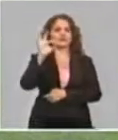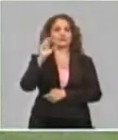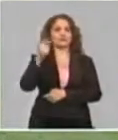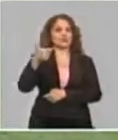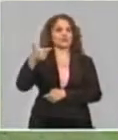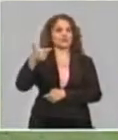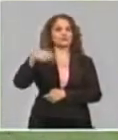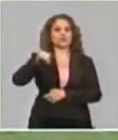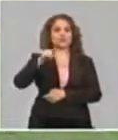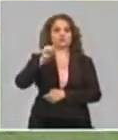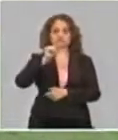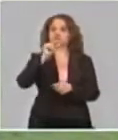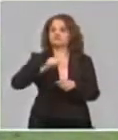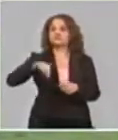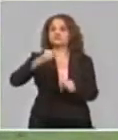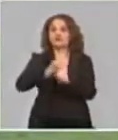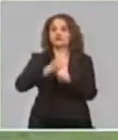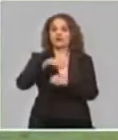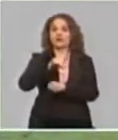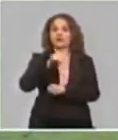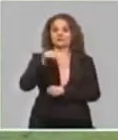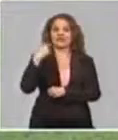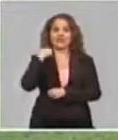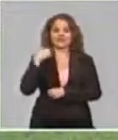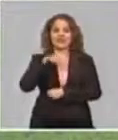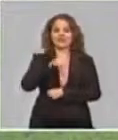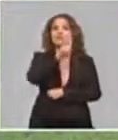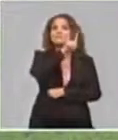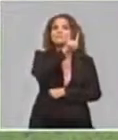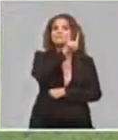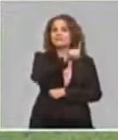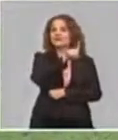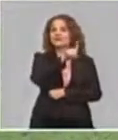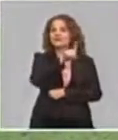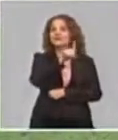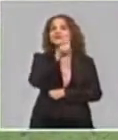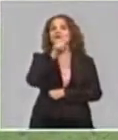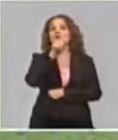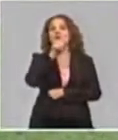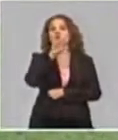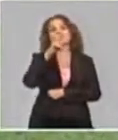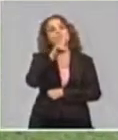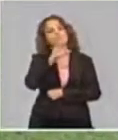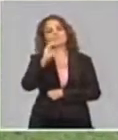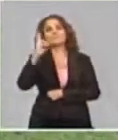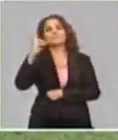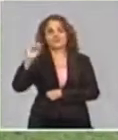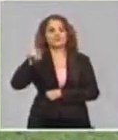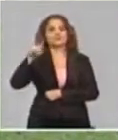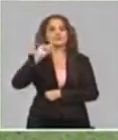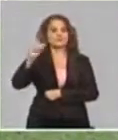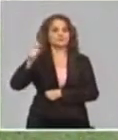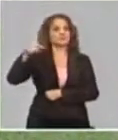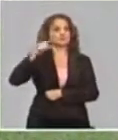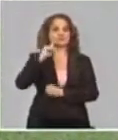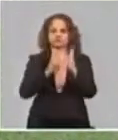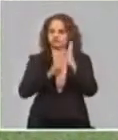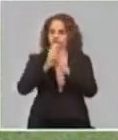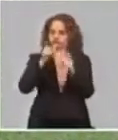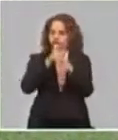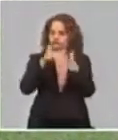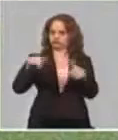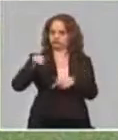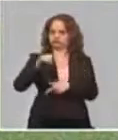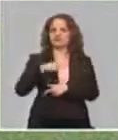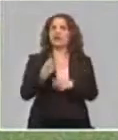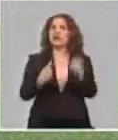pesos. E incluso a pesar de que tuvimos dos eventos en el municipio con relación a la COVID, y varios de ellos tuvieron que